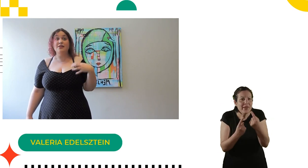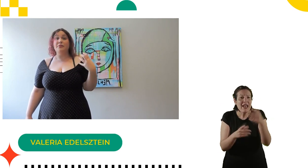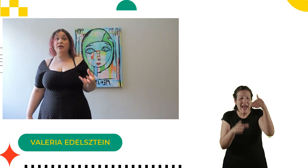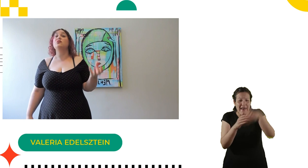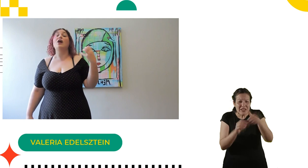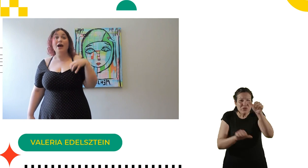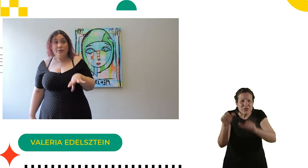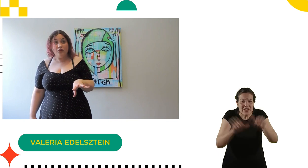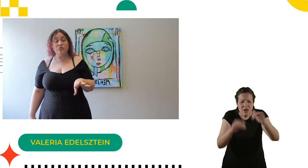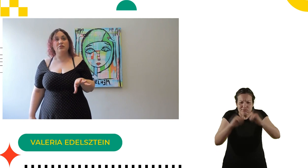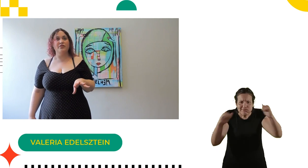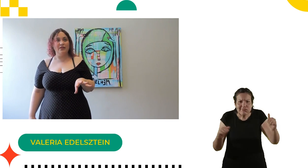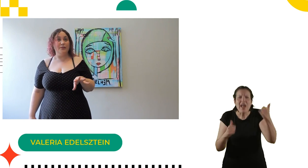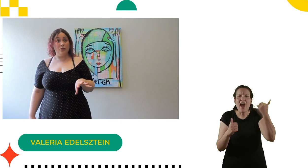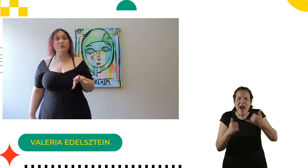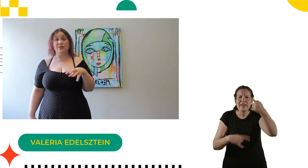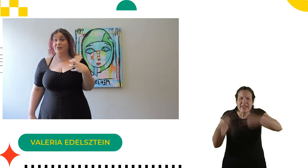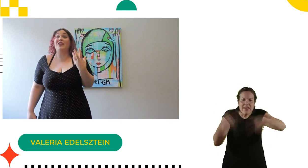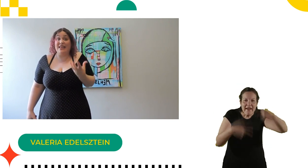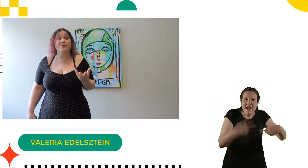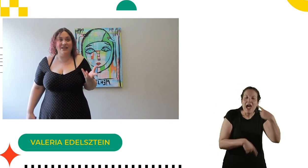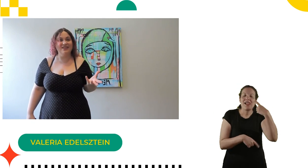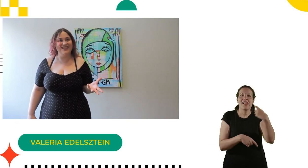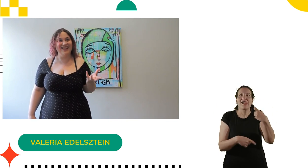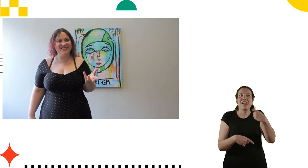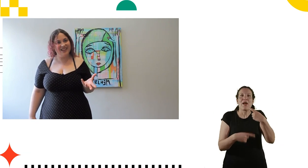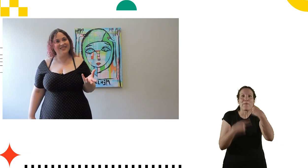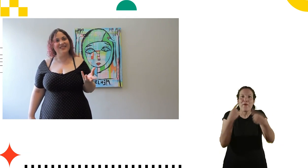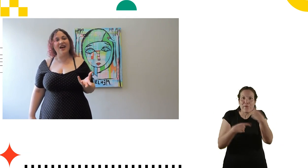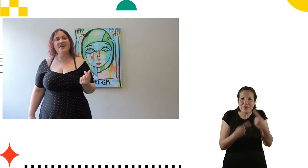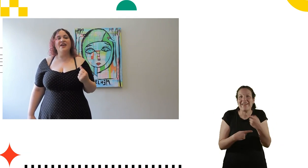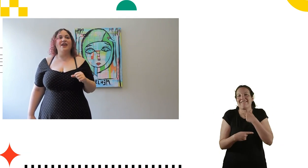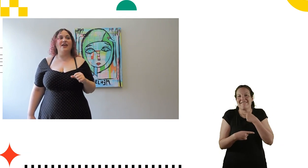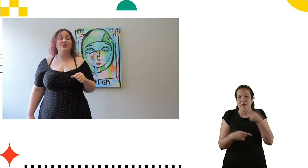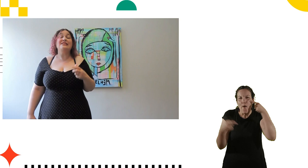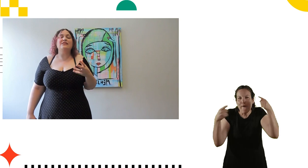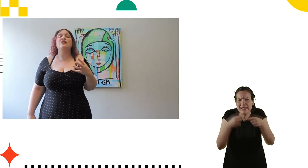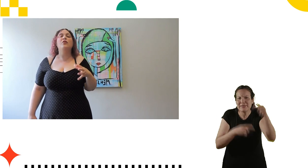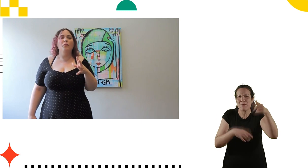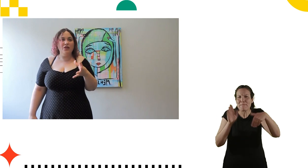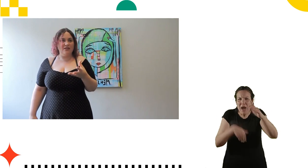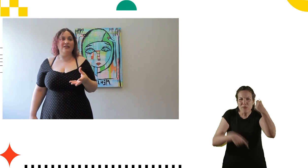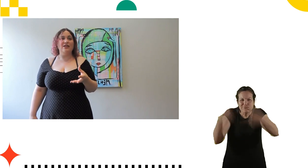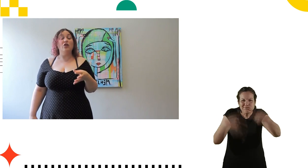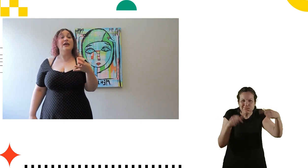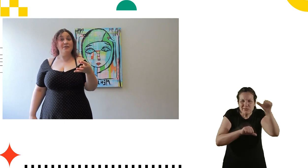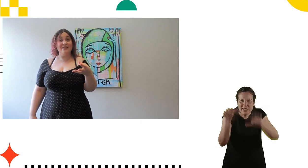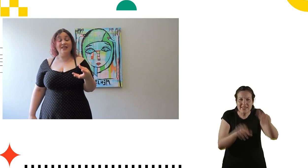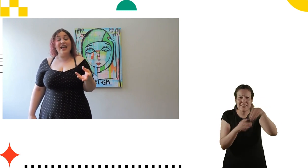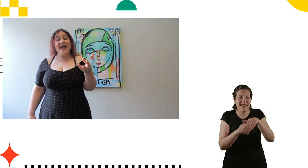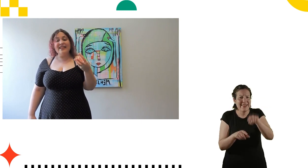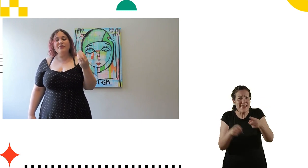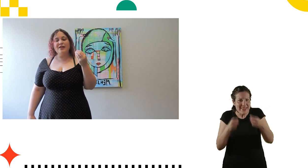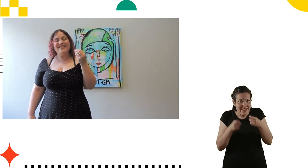en la ciencia permite que nos hagamos diferentes preguntas y por eso queremos más diversidad en la ciencia. Entonces eso es algo muy necesario. Y